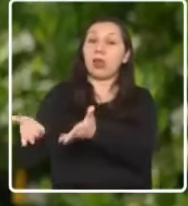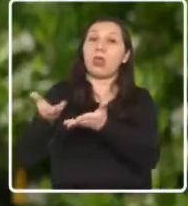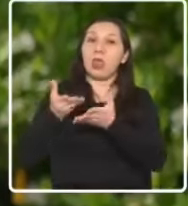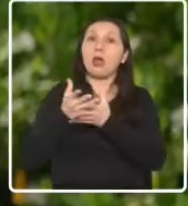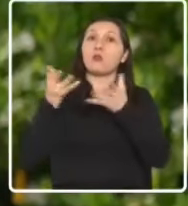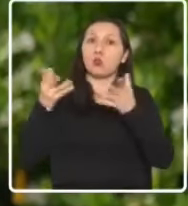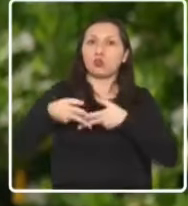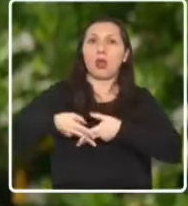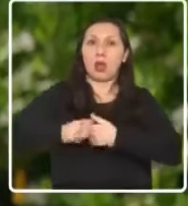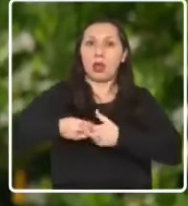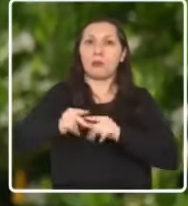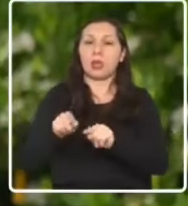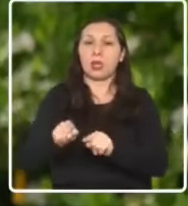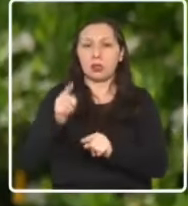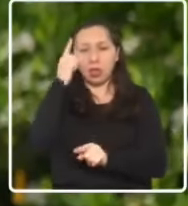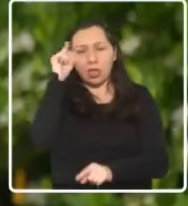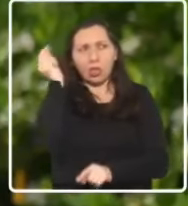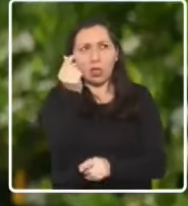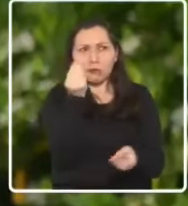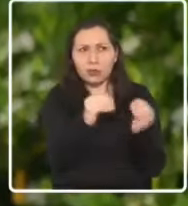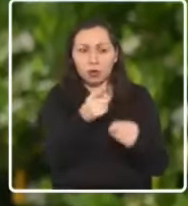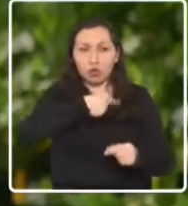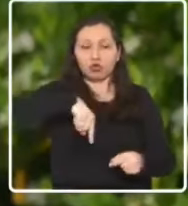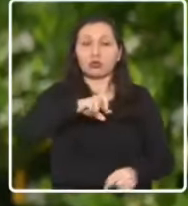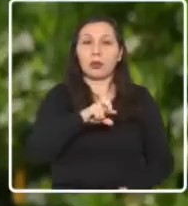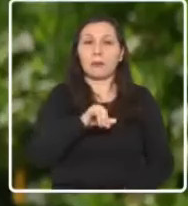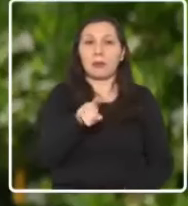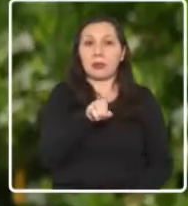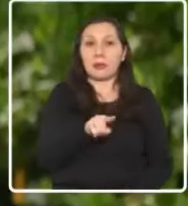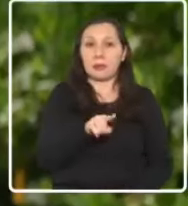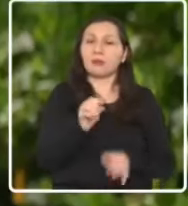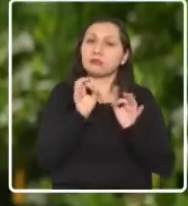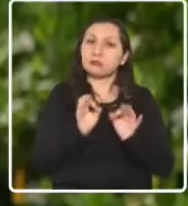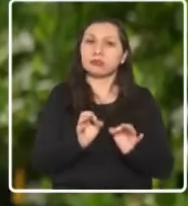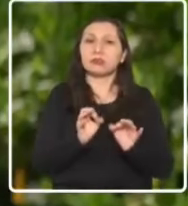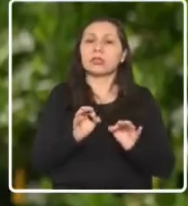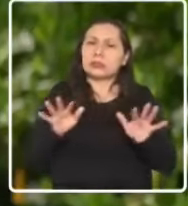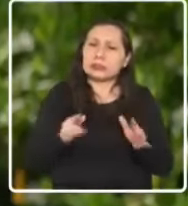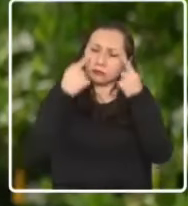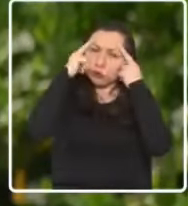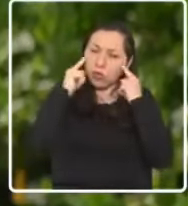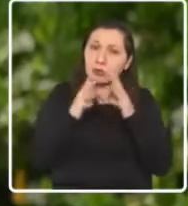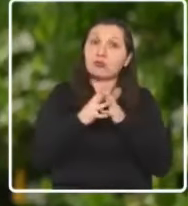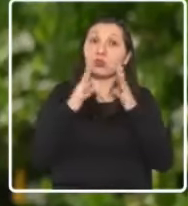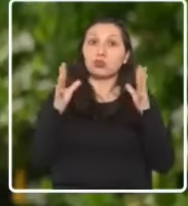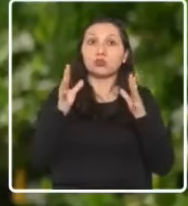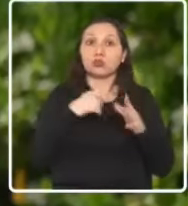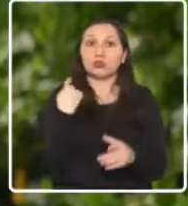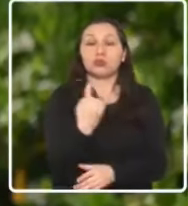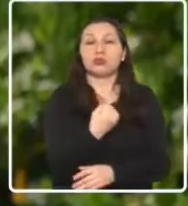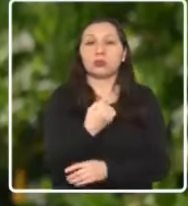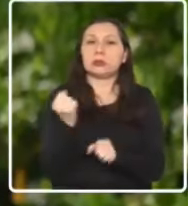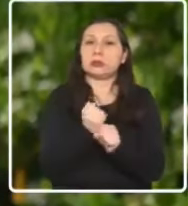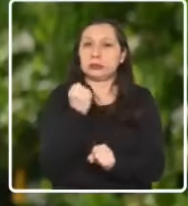muchas herramientas que ideamos principalmente nosotros, las pymes, y que corresponden a este esfuerzo que muchísimas de nosotras hicimos y